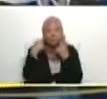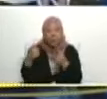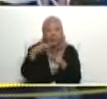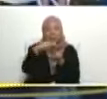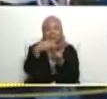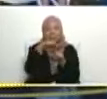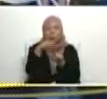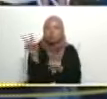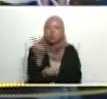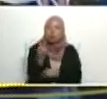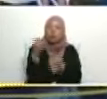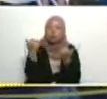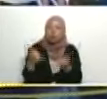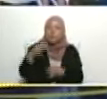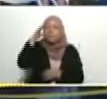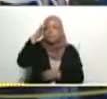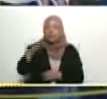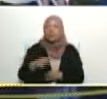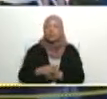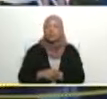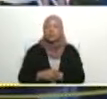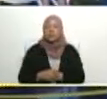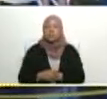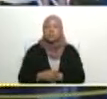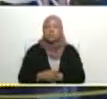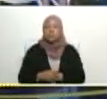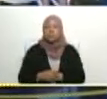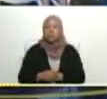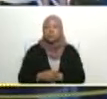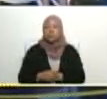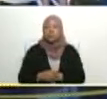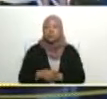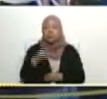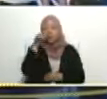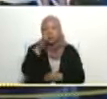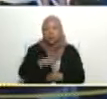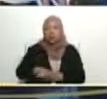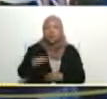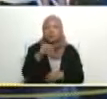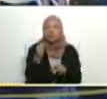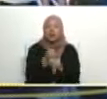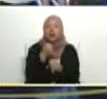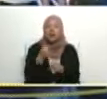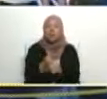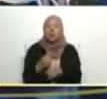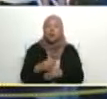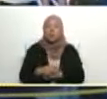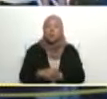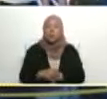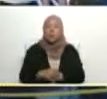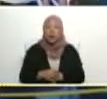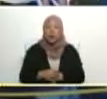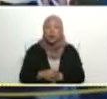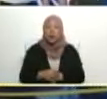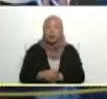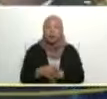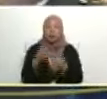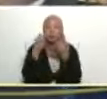Armada, una institución que está de pie con su dignidad clara, una institución que